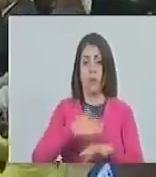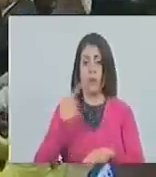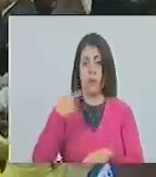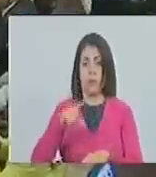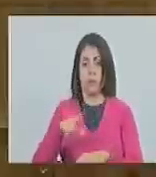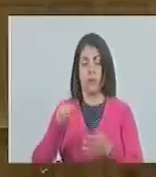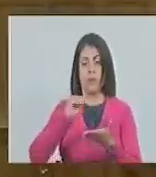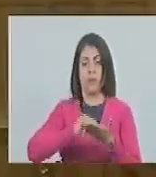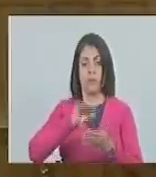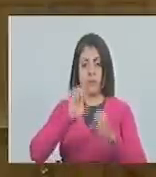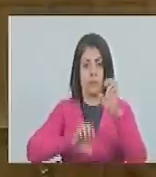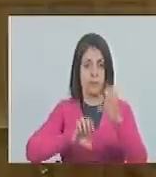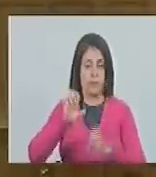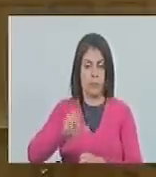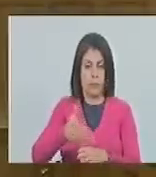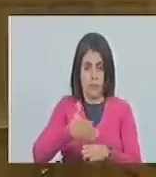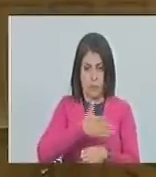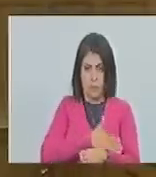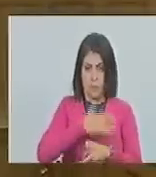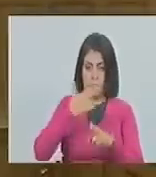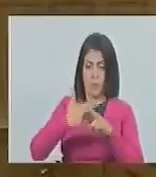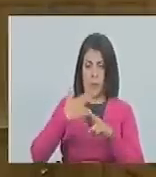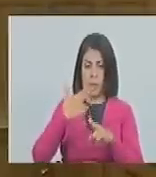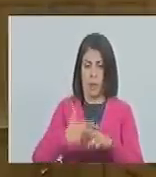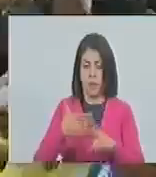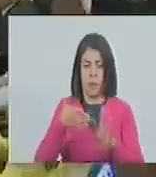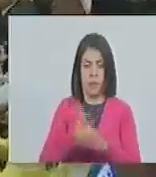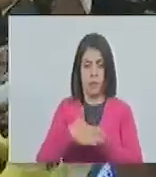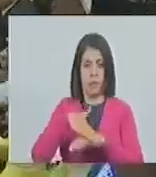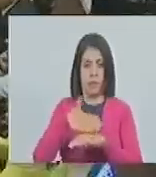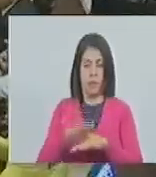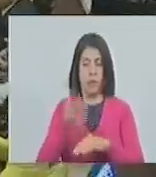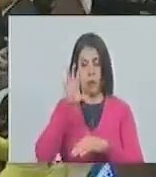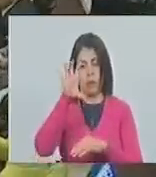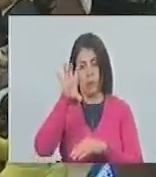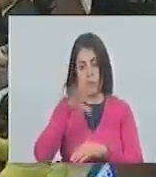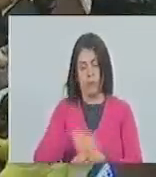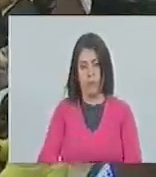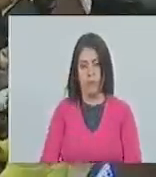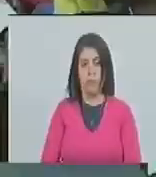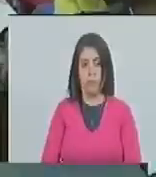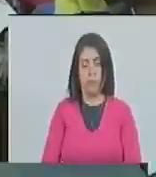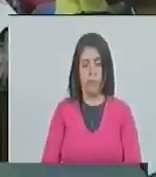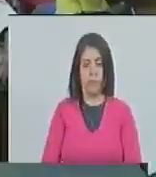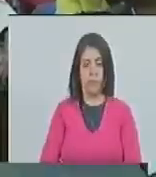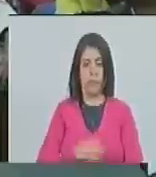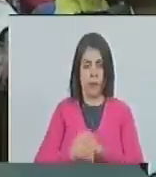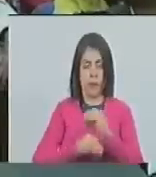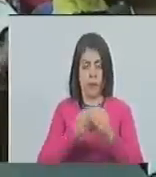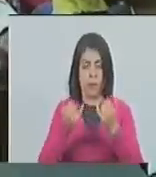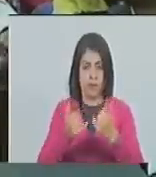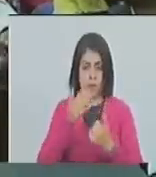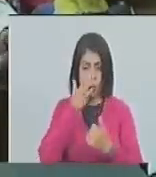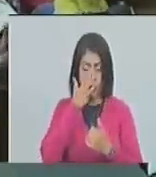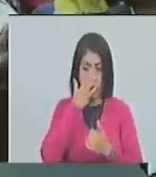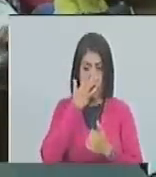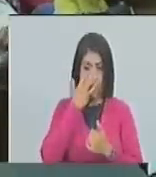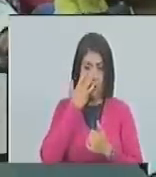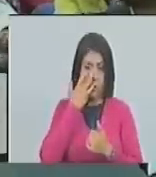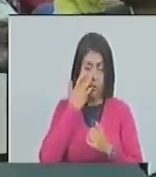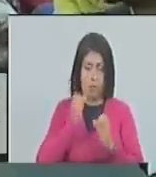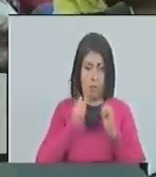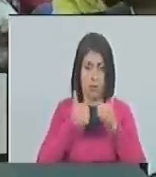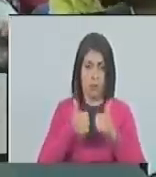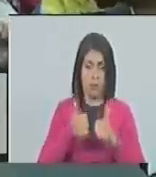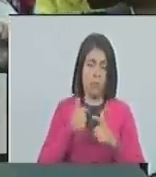que revisar el contexto y la amenaza que sobre la patria están ahorita y están activadas. Por